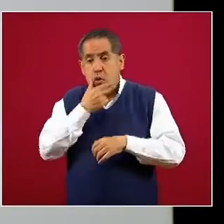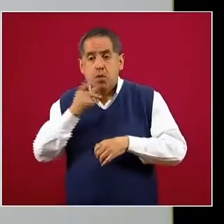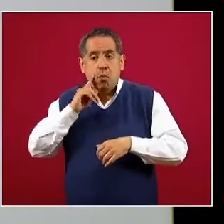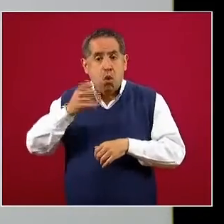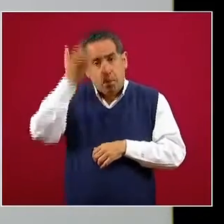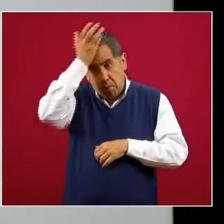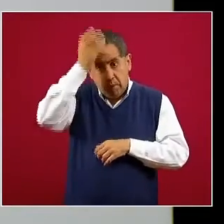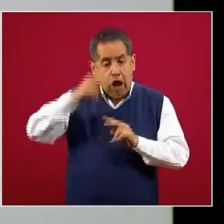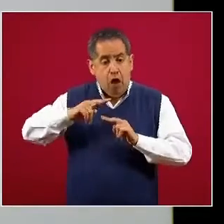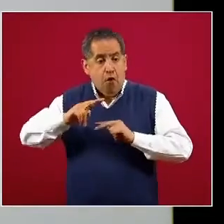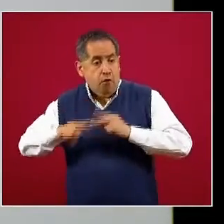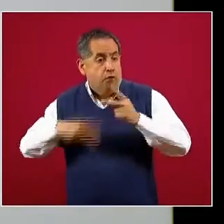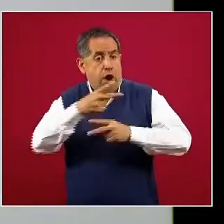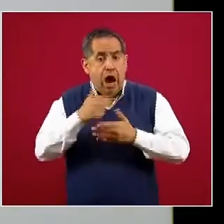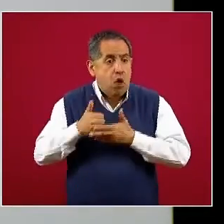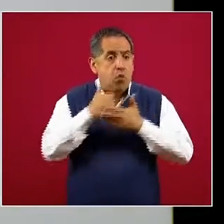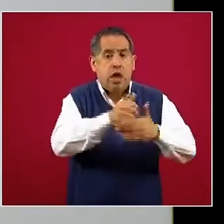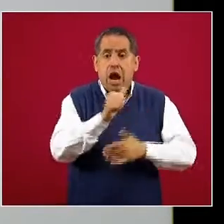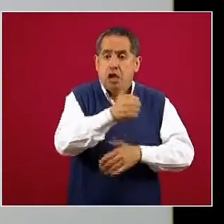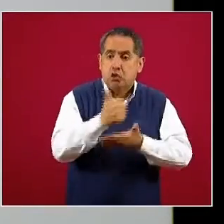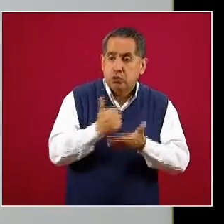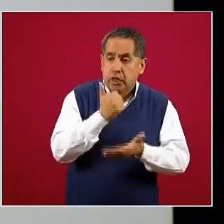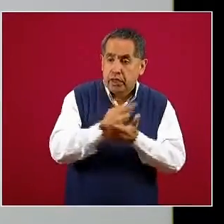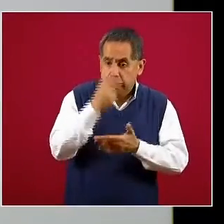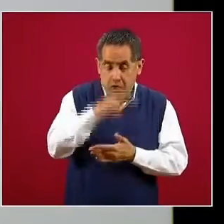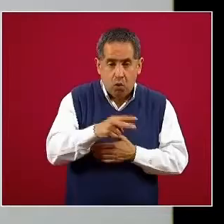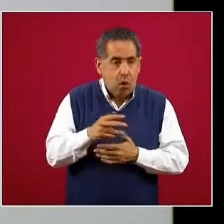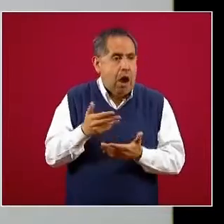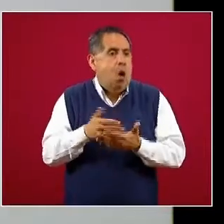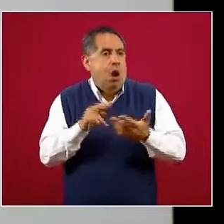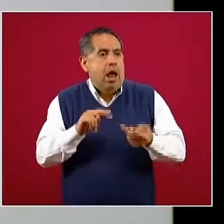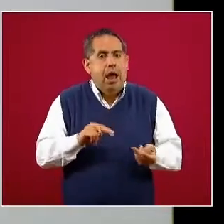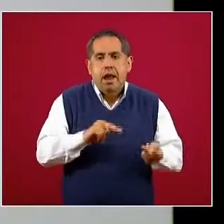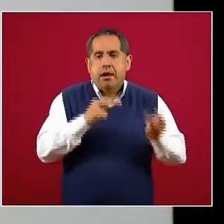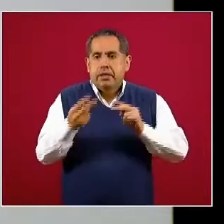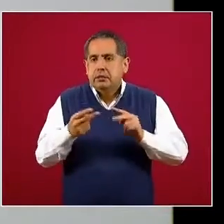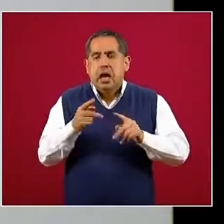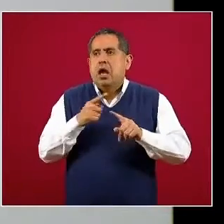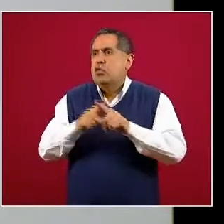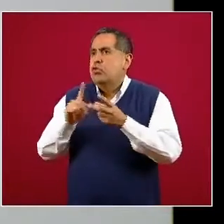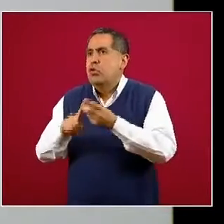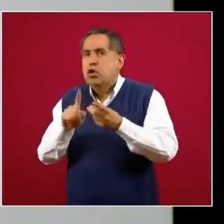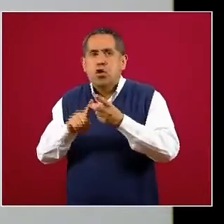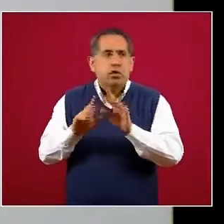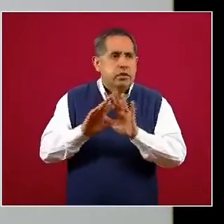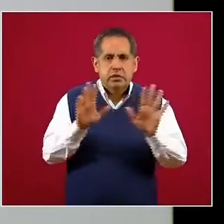que se llamaban igual. Gracias, maestro Zoe. Vamos con usted, por favor.